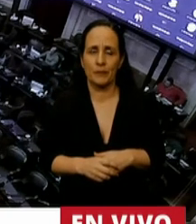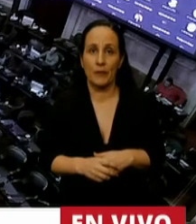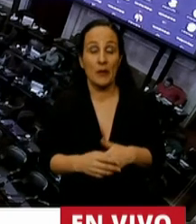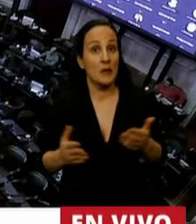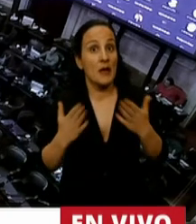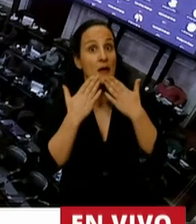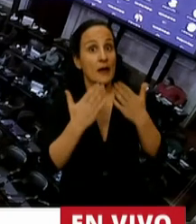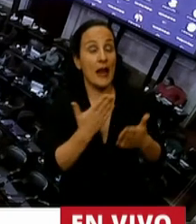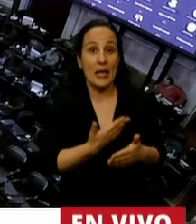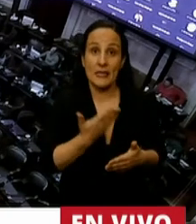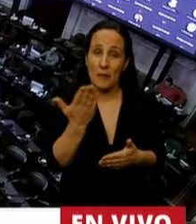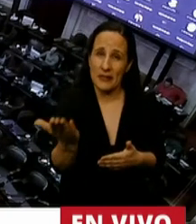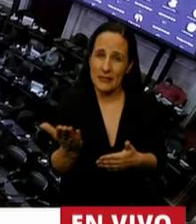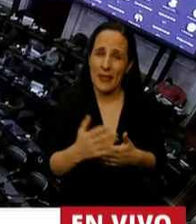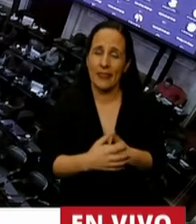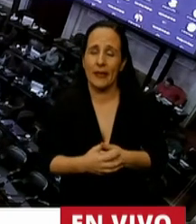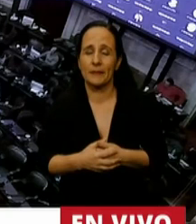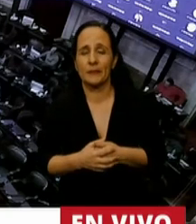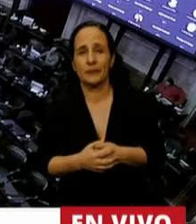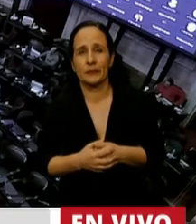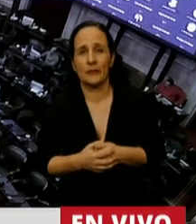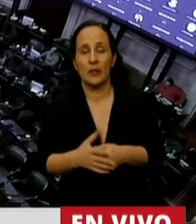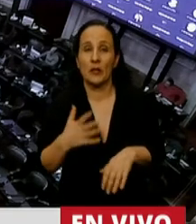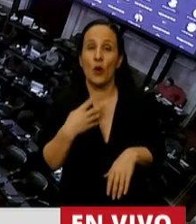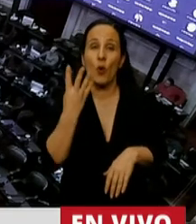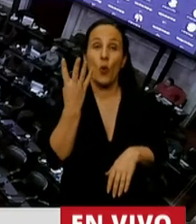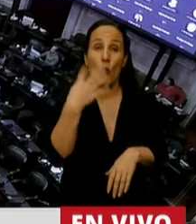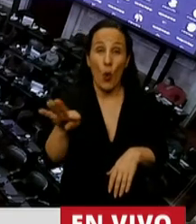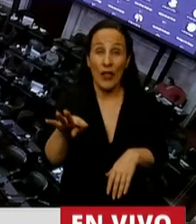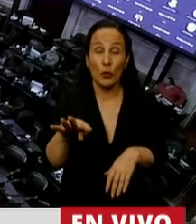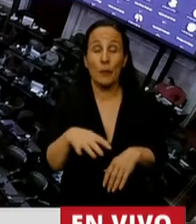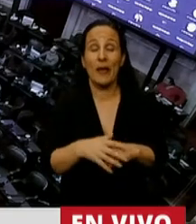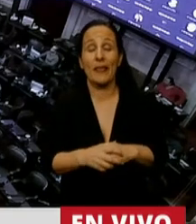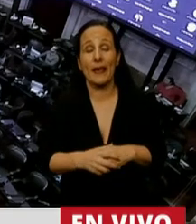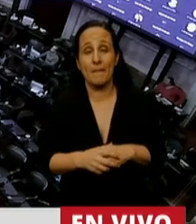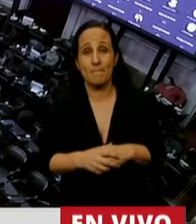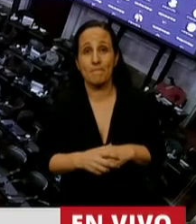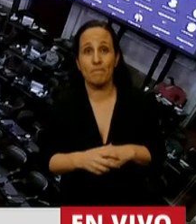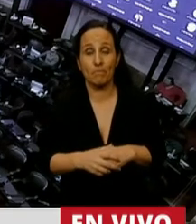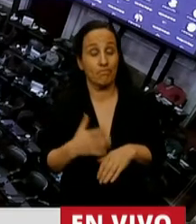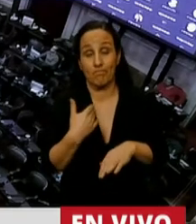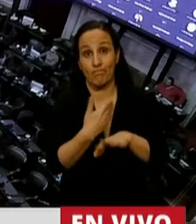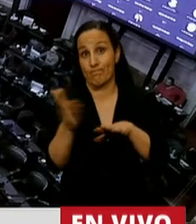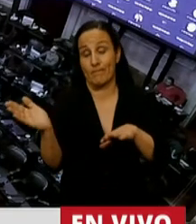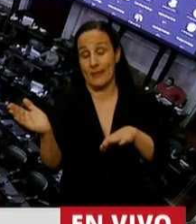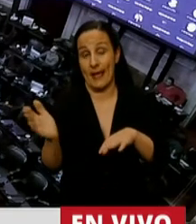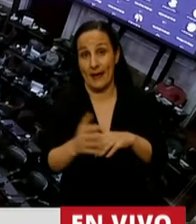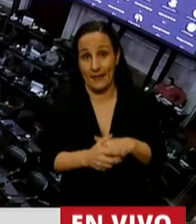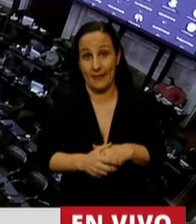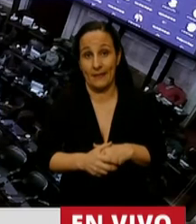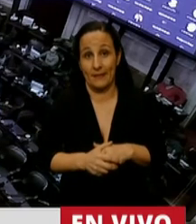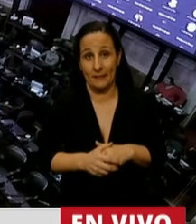gracias presidente son las cuatro y media de la mañana es muy tarde